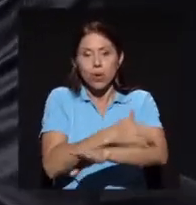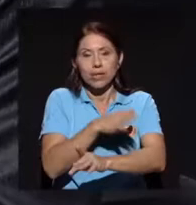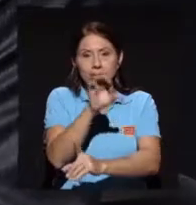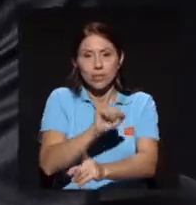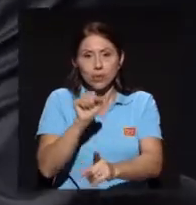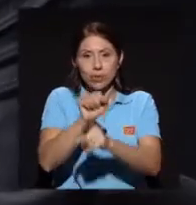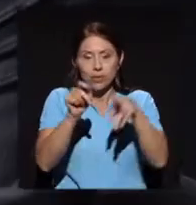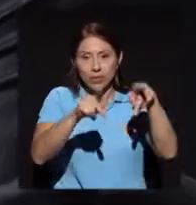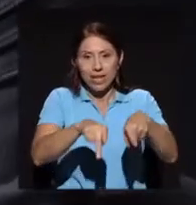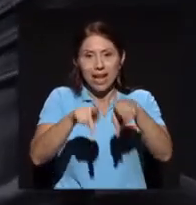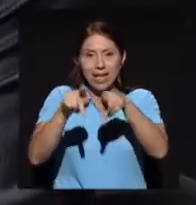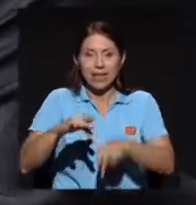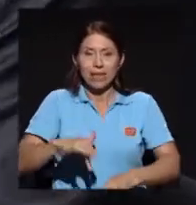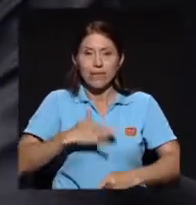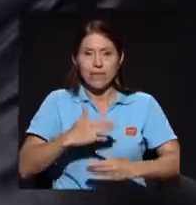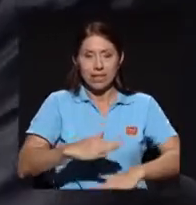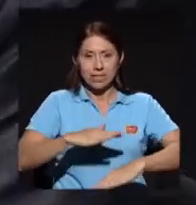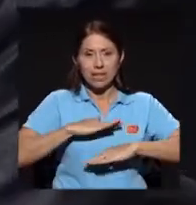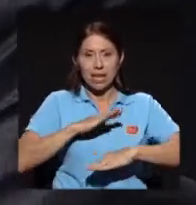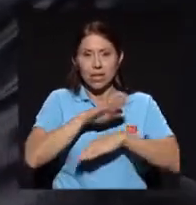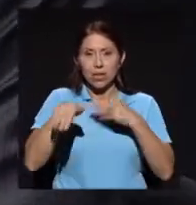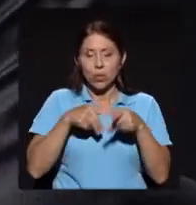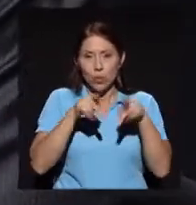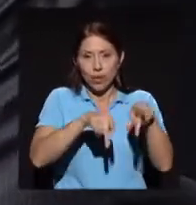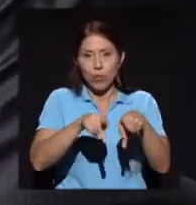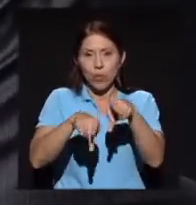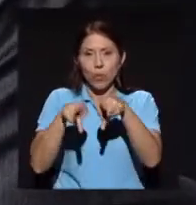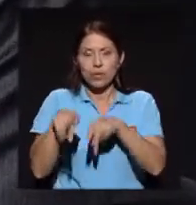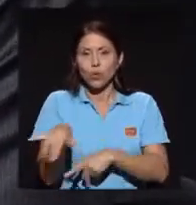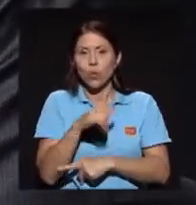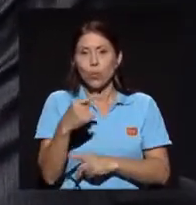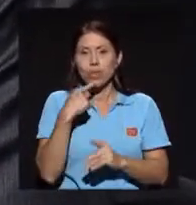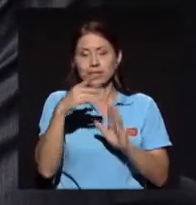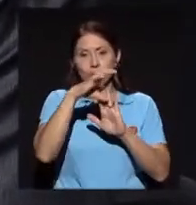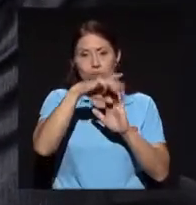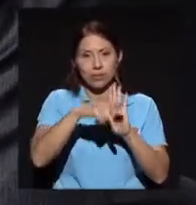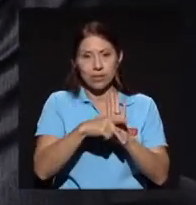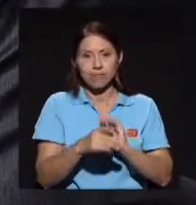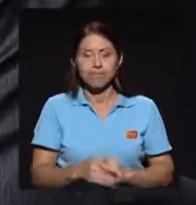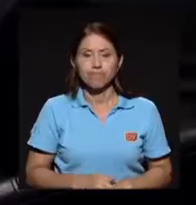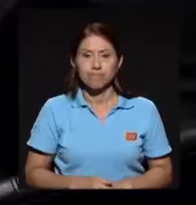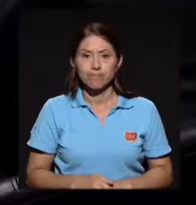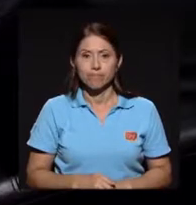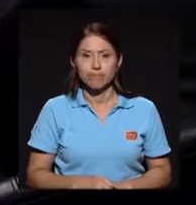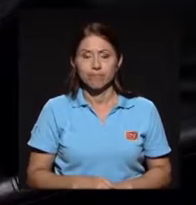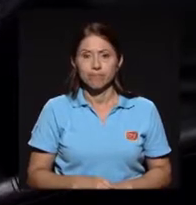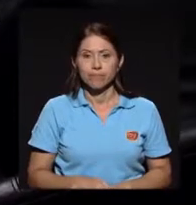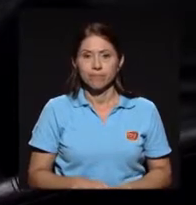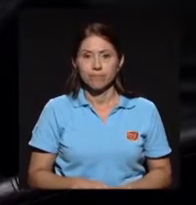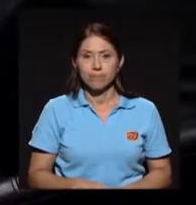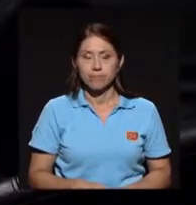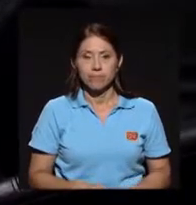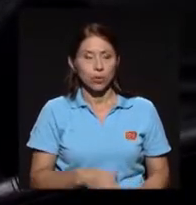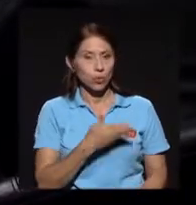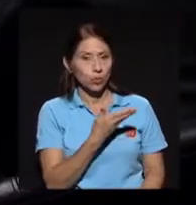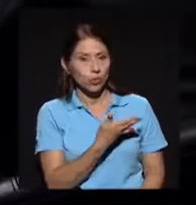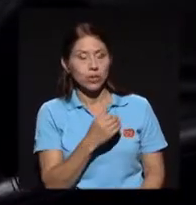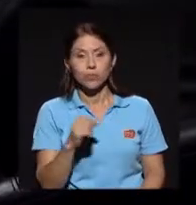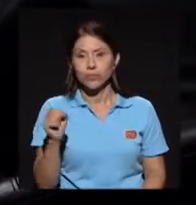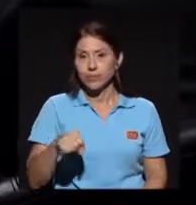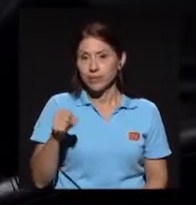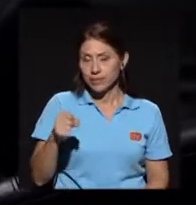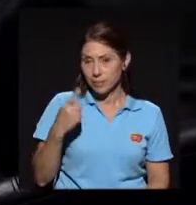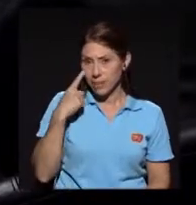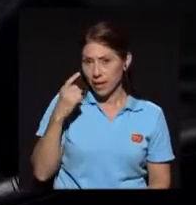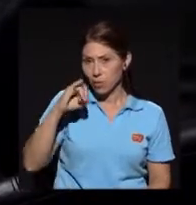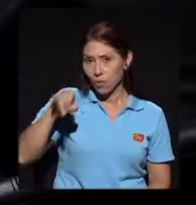de toda la población como dice nuestra constitución política don roberto si mira bueno a